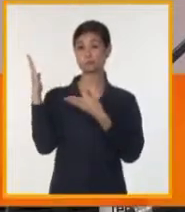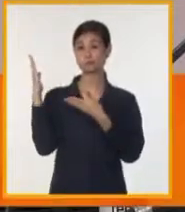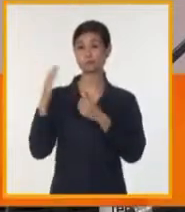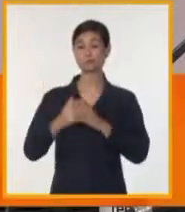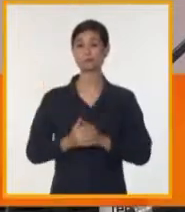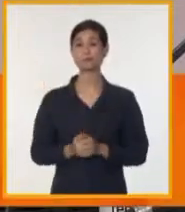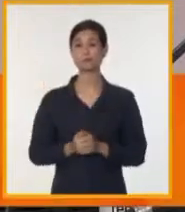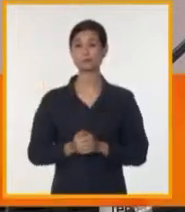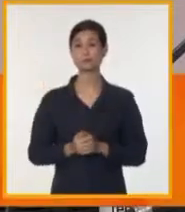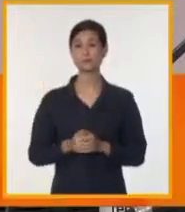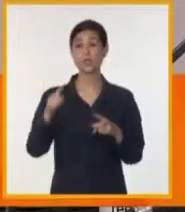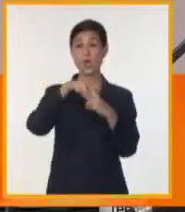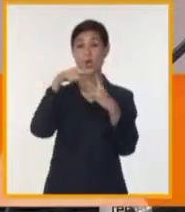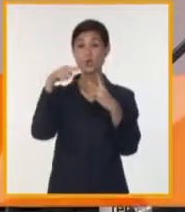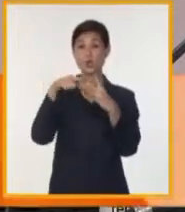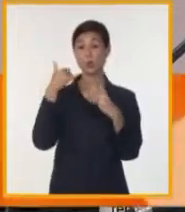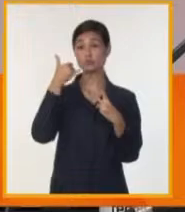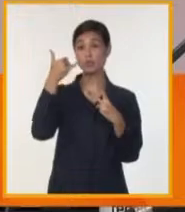7838-4562 y